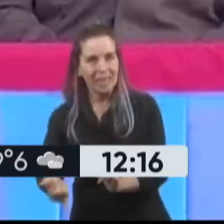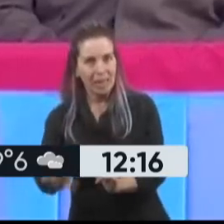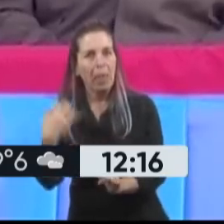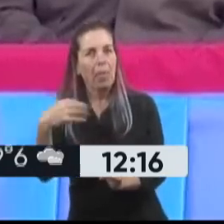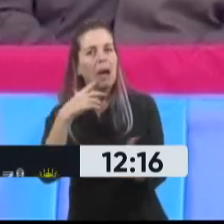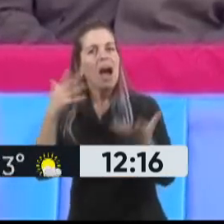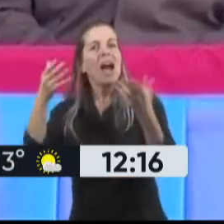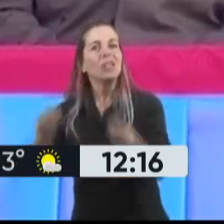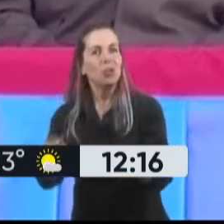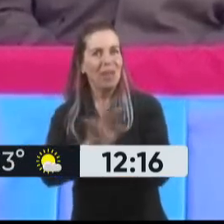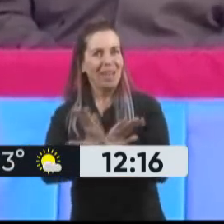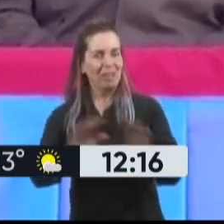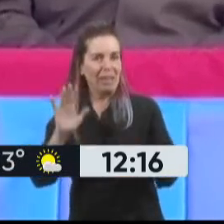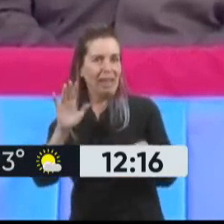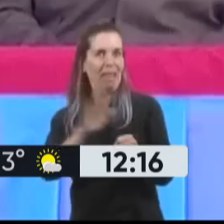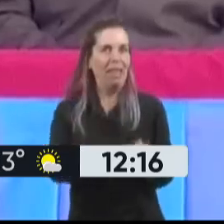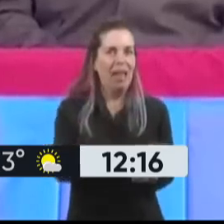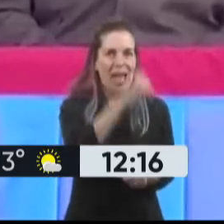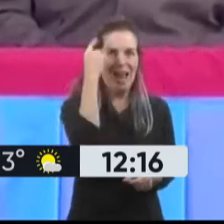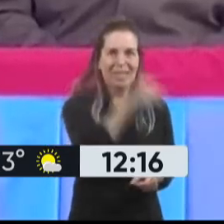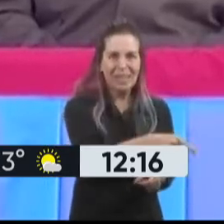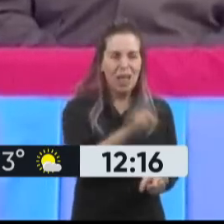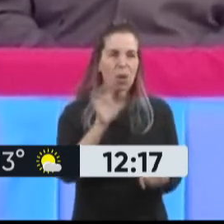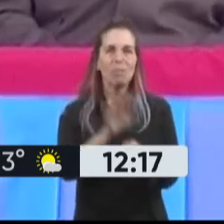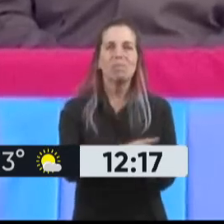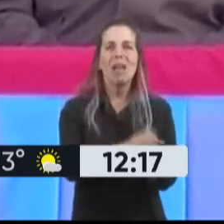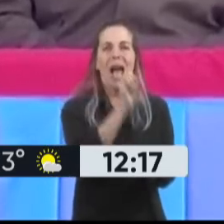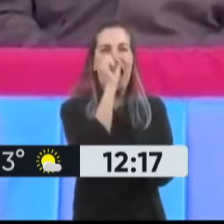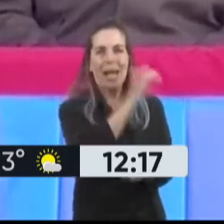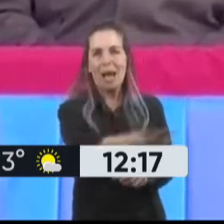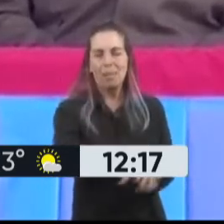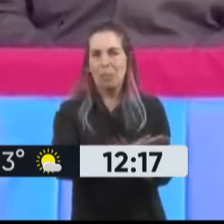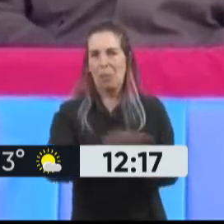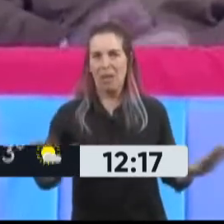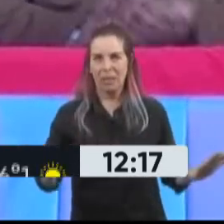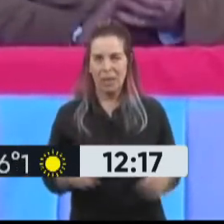la bota asfixiante del Estado a los productores.